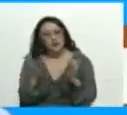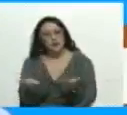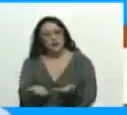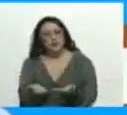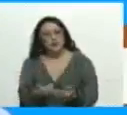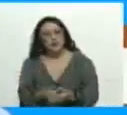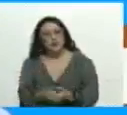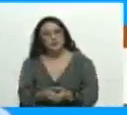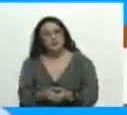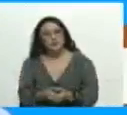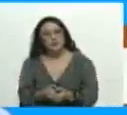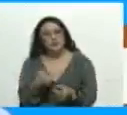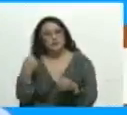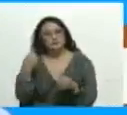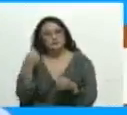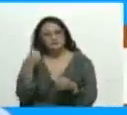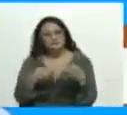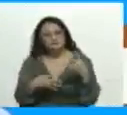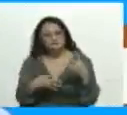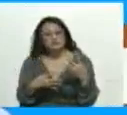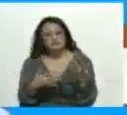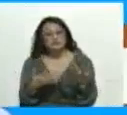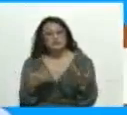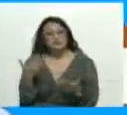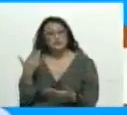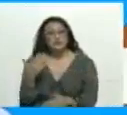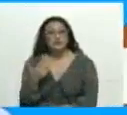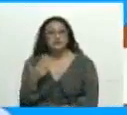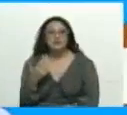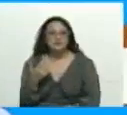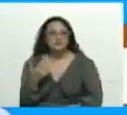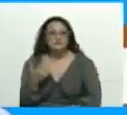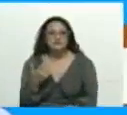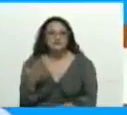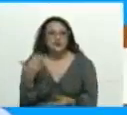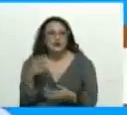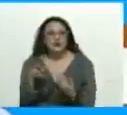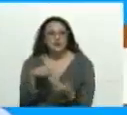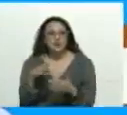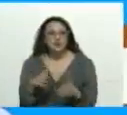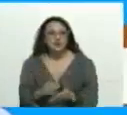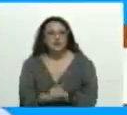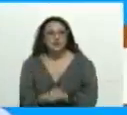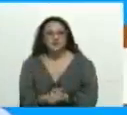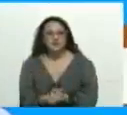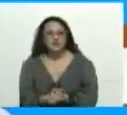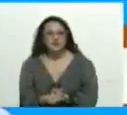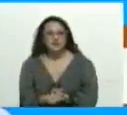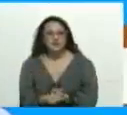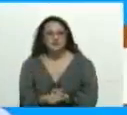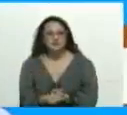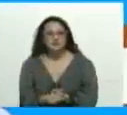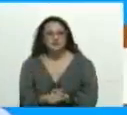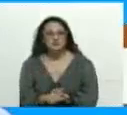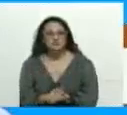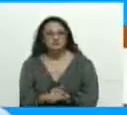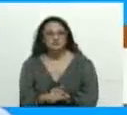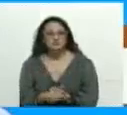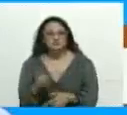y entre otras cosas hace hace esta Revolución episodios de